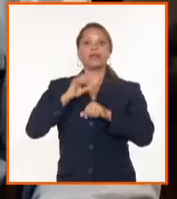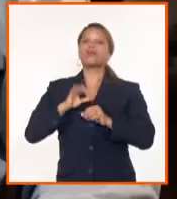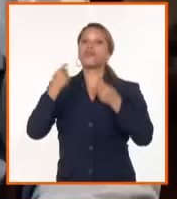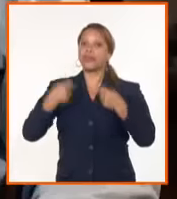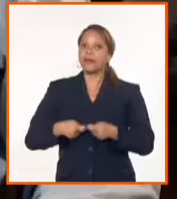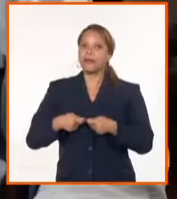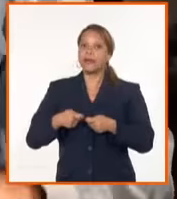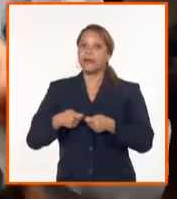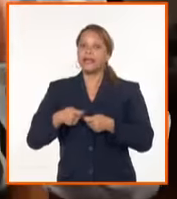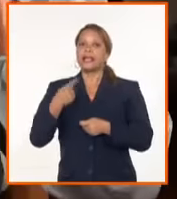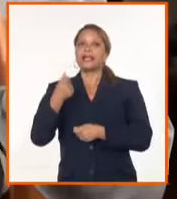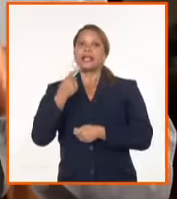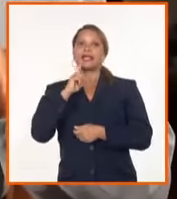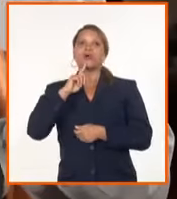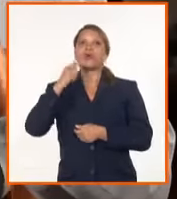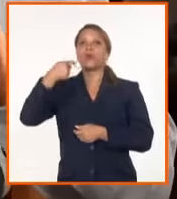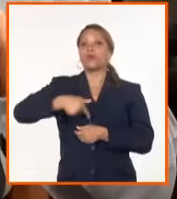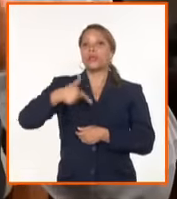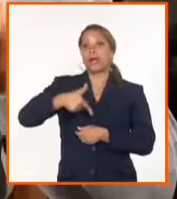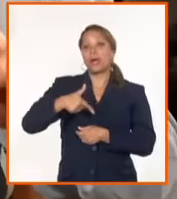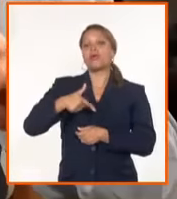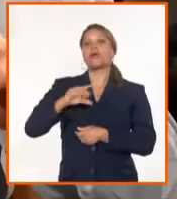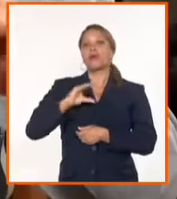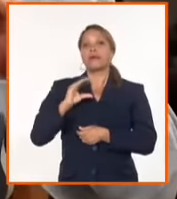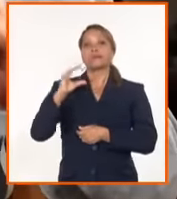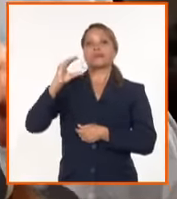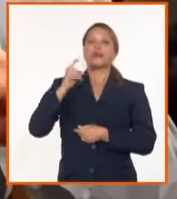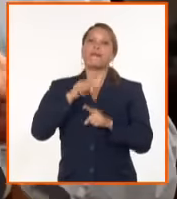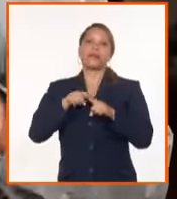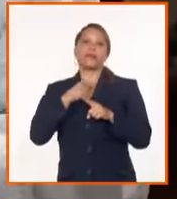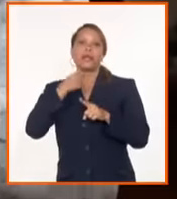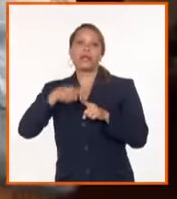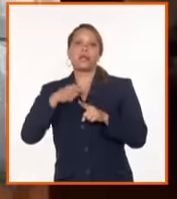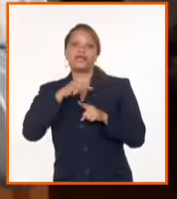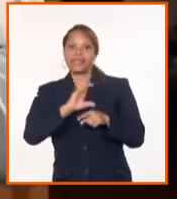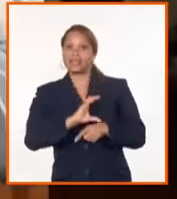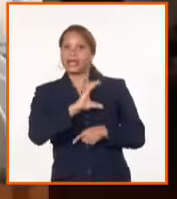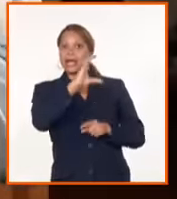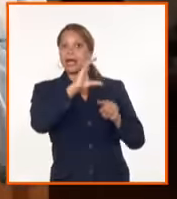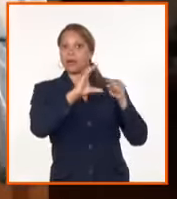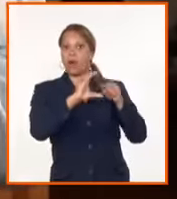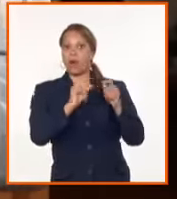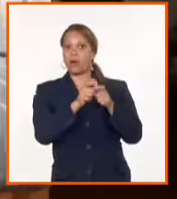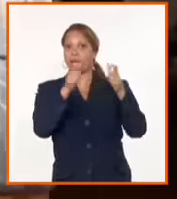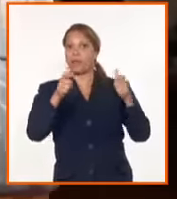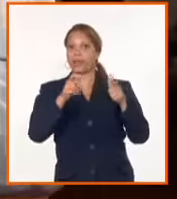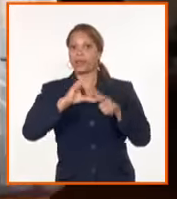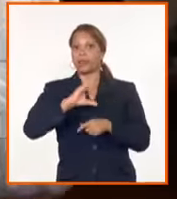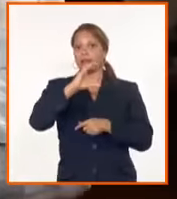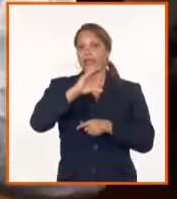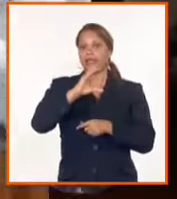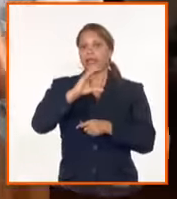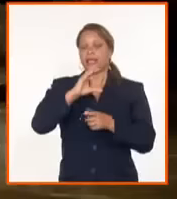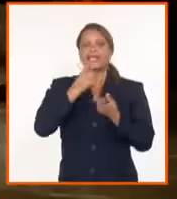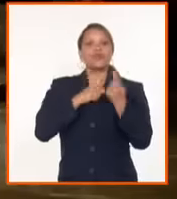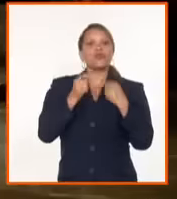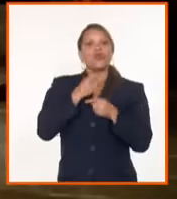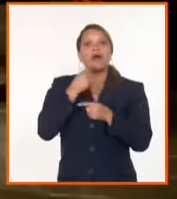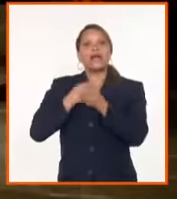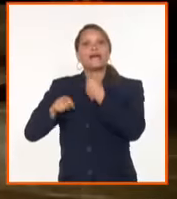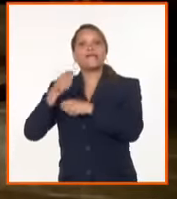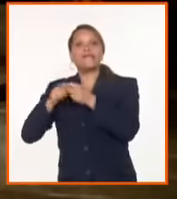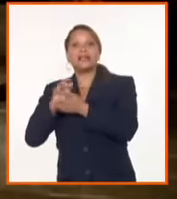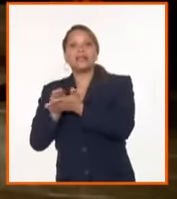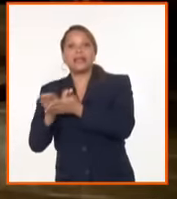el salario mínimo, pero si uno aumenta el salario en estos momentos y no tenemos una mayor oferta, ese aumento